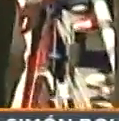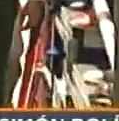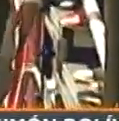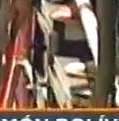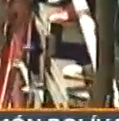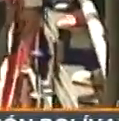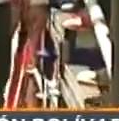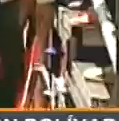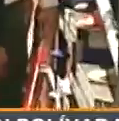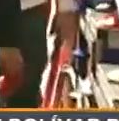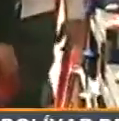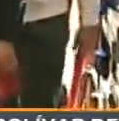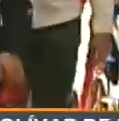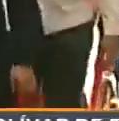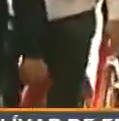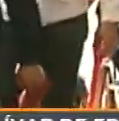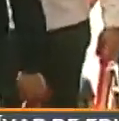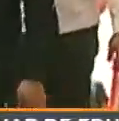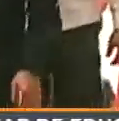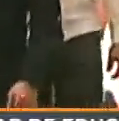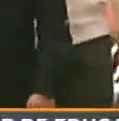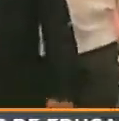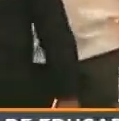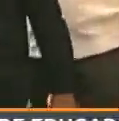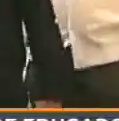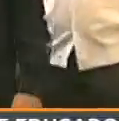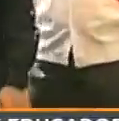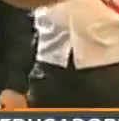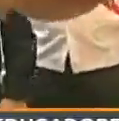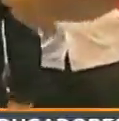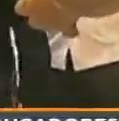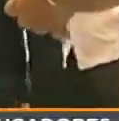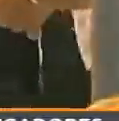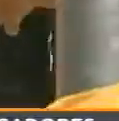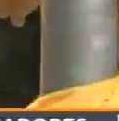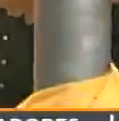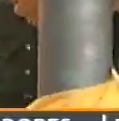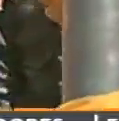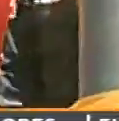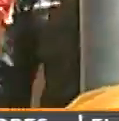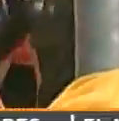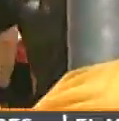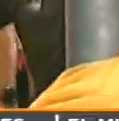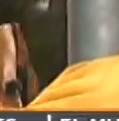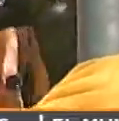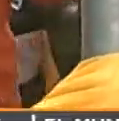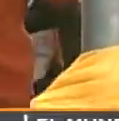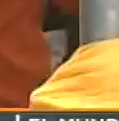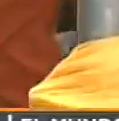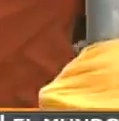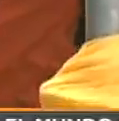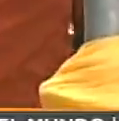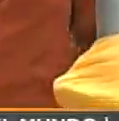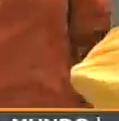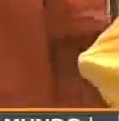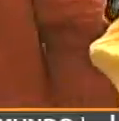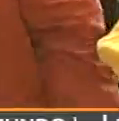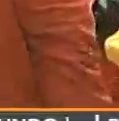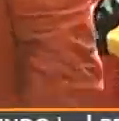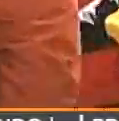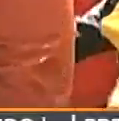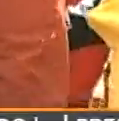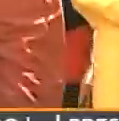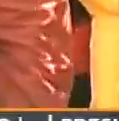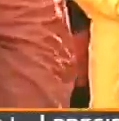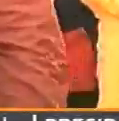entidad. Debemos destacar que ya el candidato presidencial ofreció hace unos breves momentos una